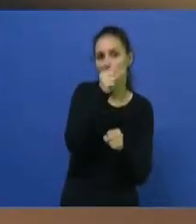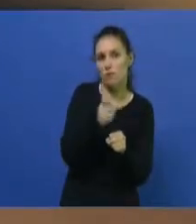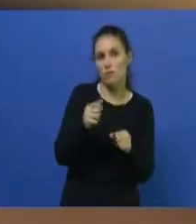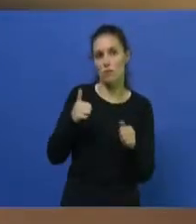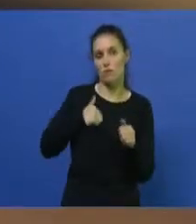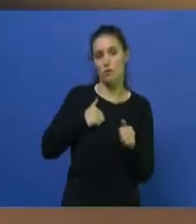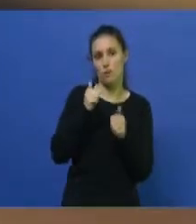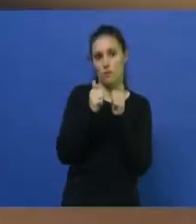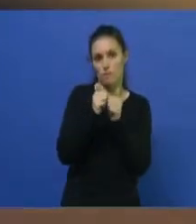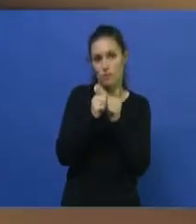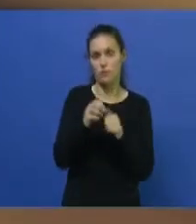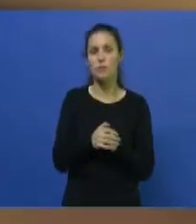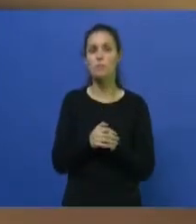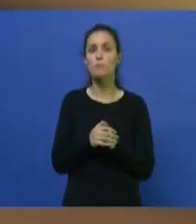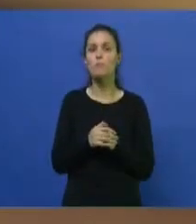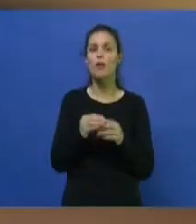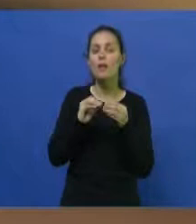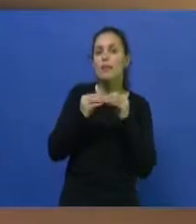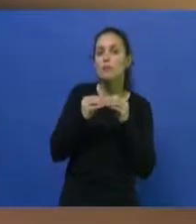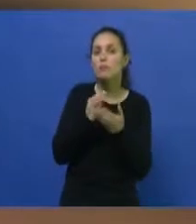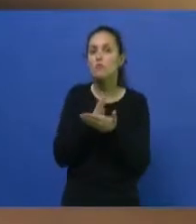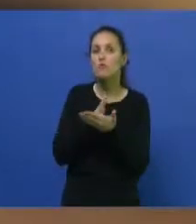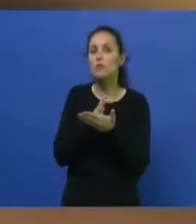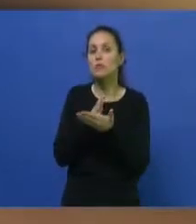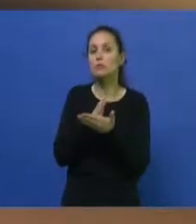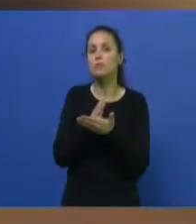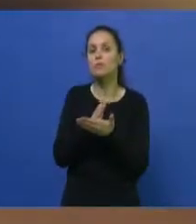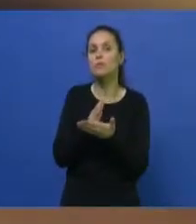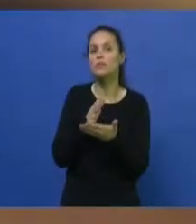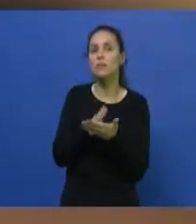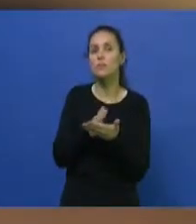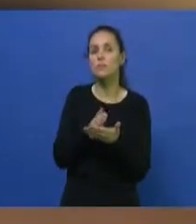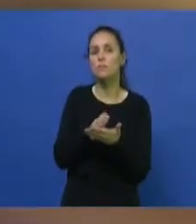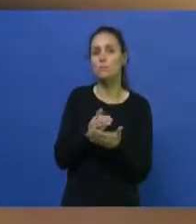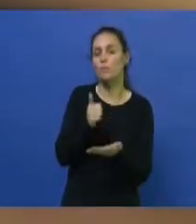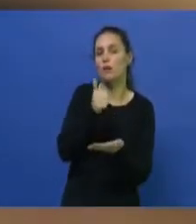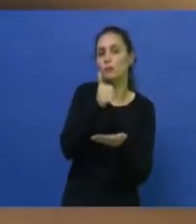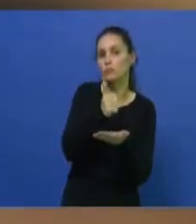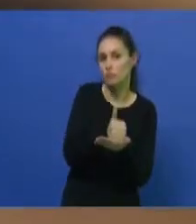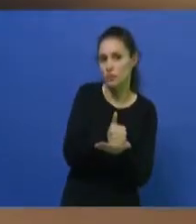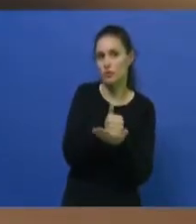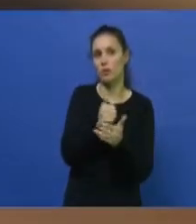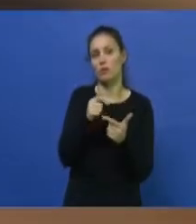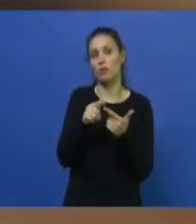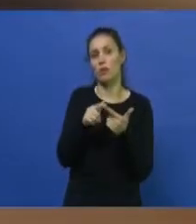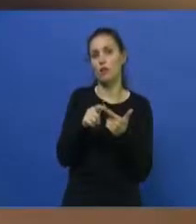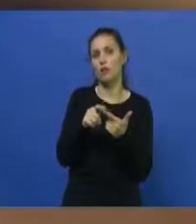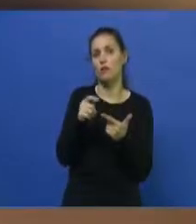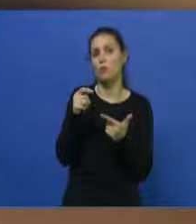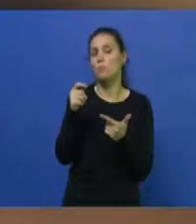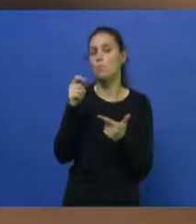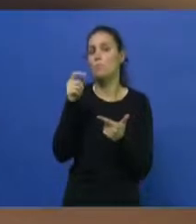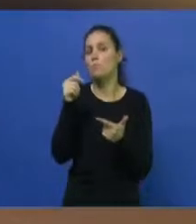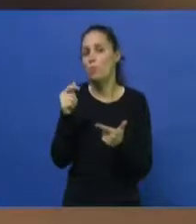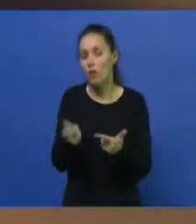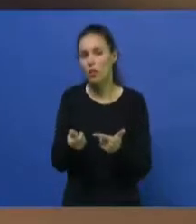grietas. Nosotros entramos en un cuadro de la grieta, porque nos representaron, porque llevaron plata, porque la reactivaron,